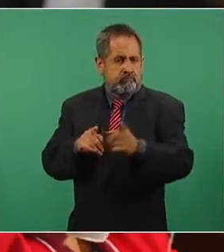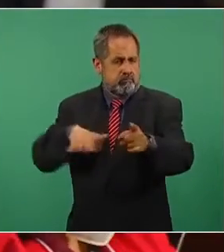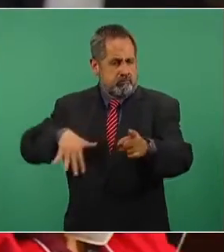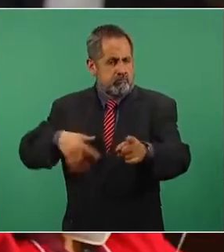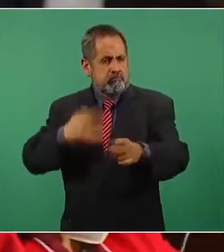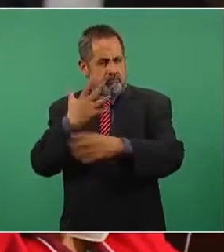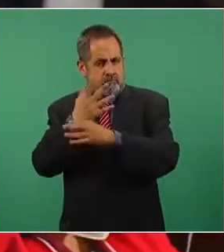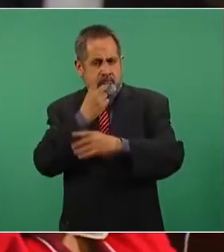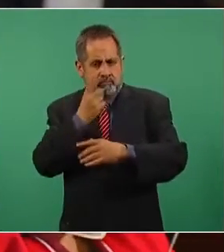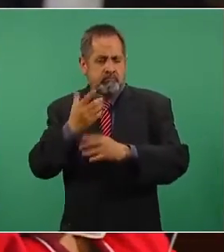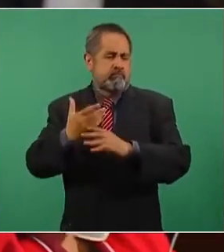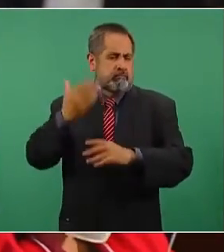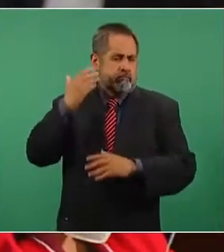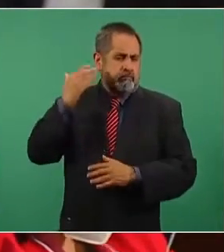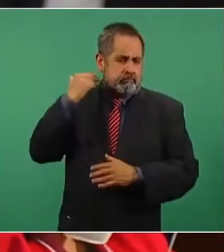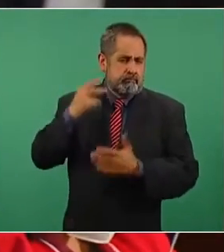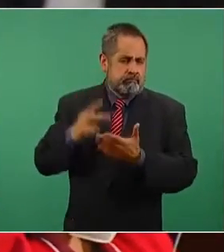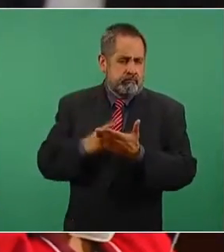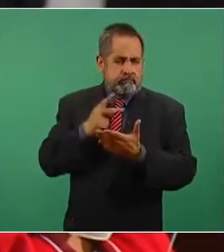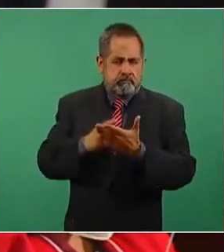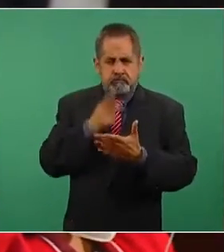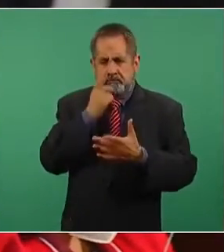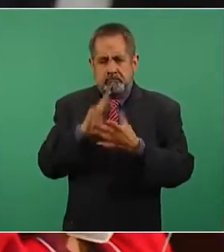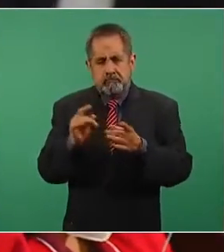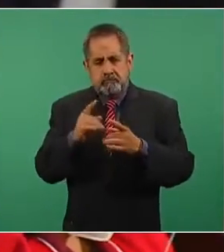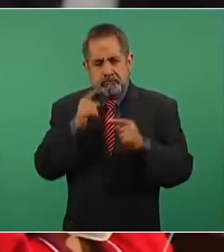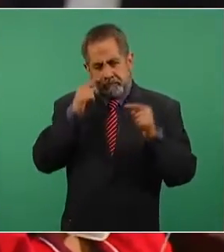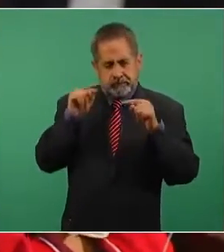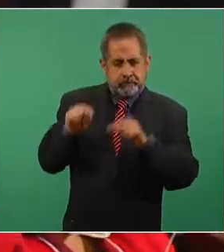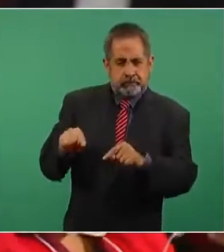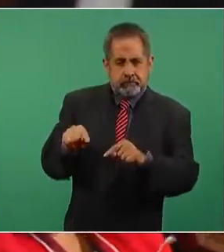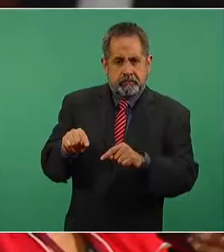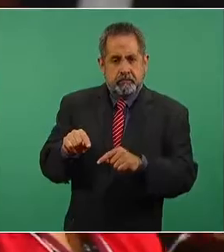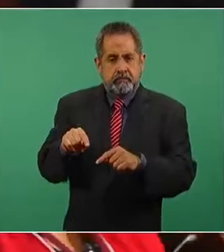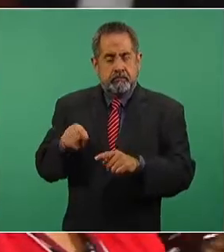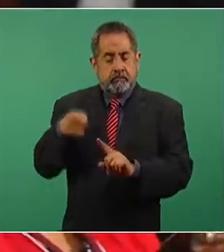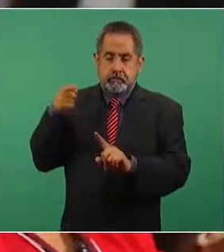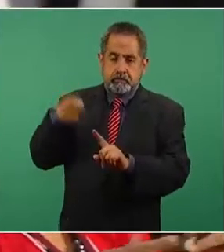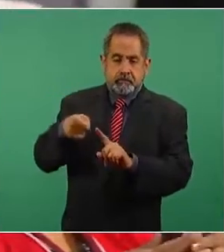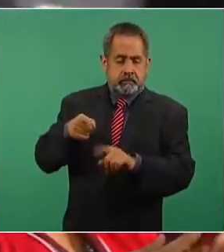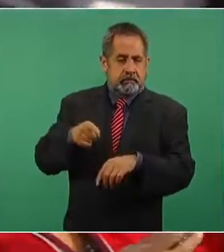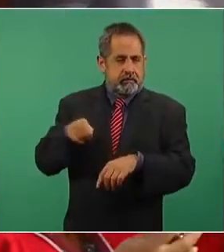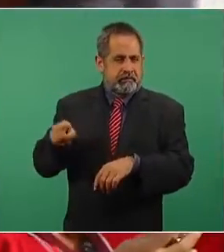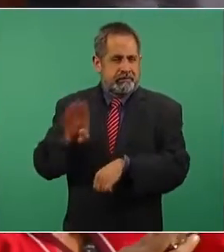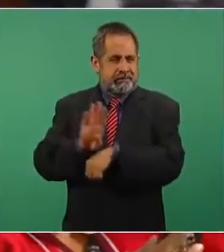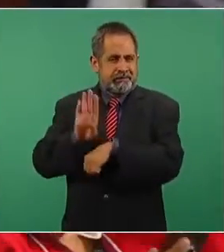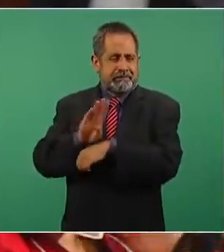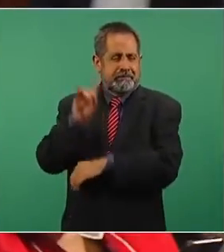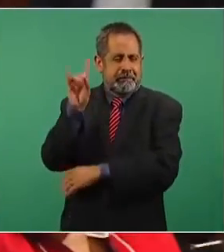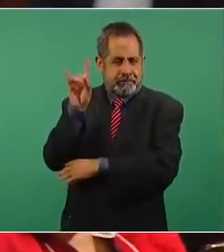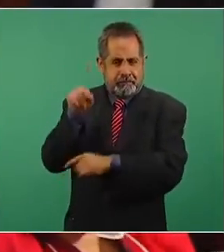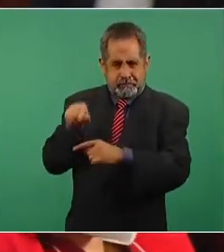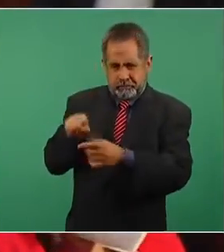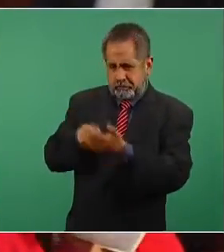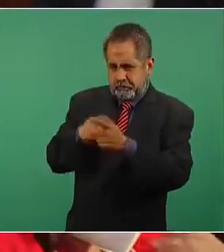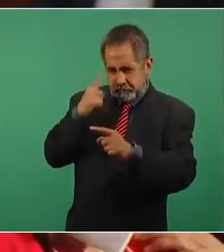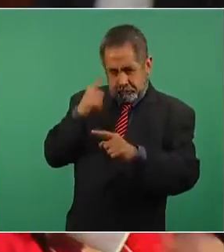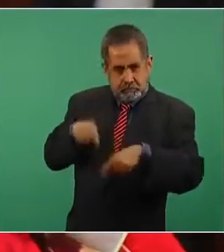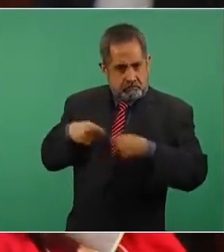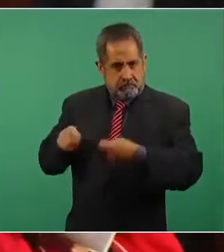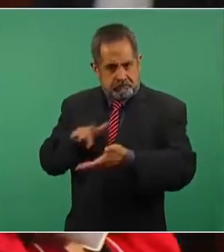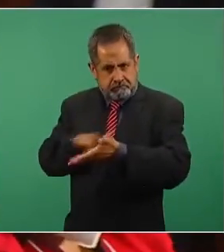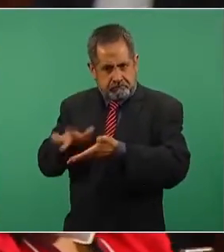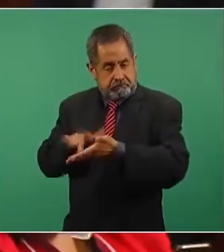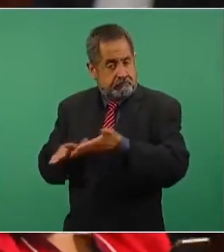más bien en otras ocasiones, particularmente a Bolivia? para poder ver este apoyo